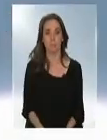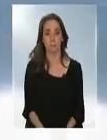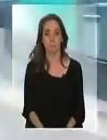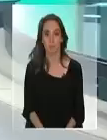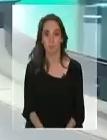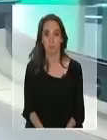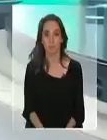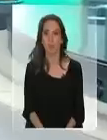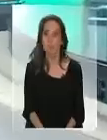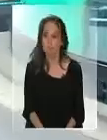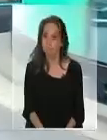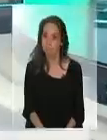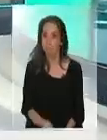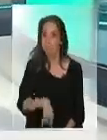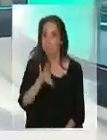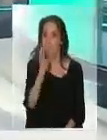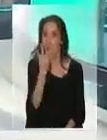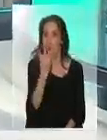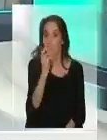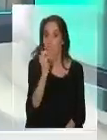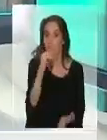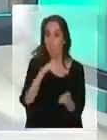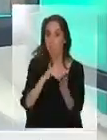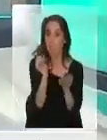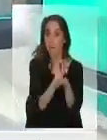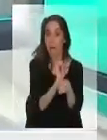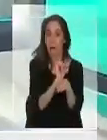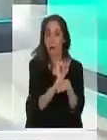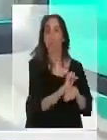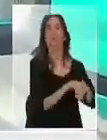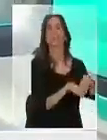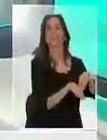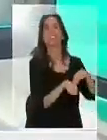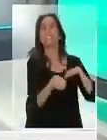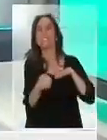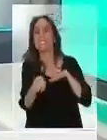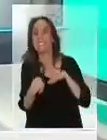Más de 20.000 vehículos fueron devueltos a la región metropolitana.